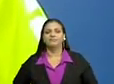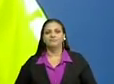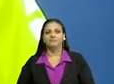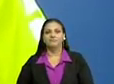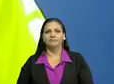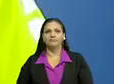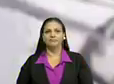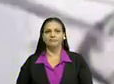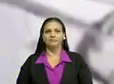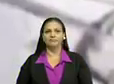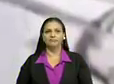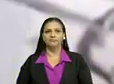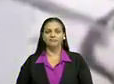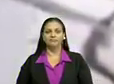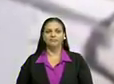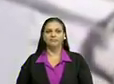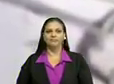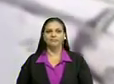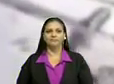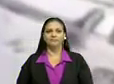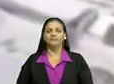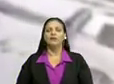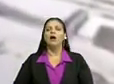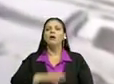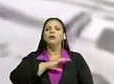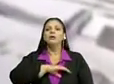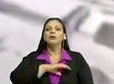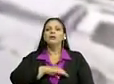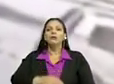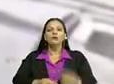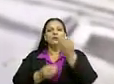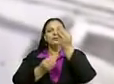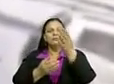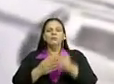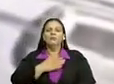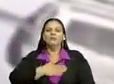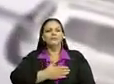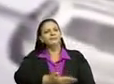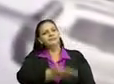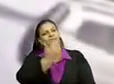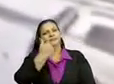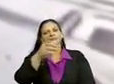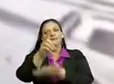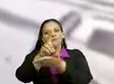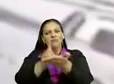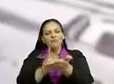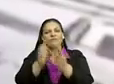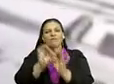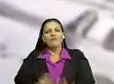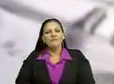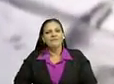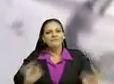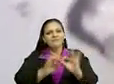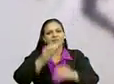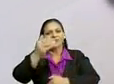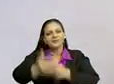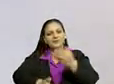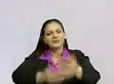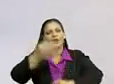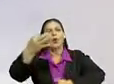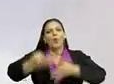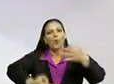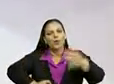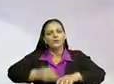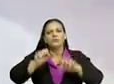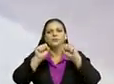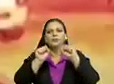de ese lineamiento. Ahora la institución del orden espera que los ciudadanos colaboren con los procesos judiciales para evitar que se